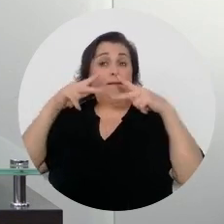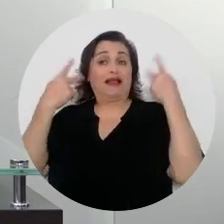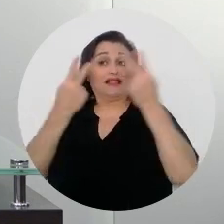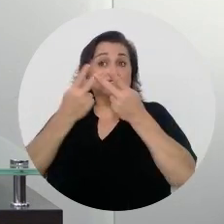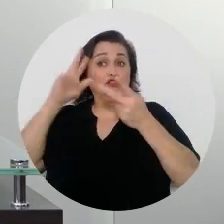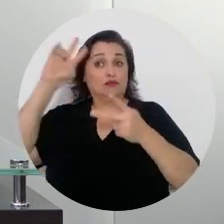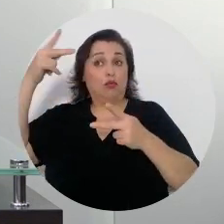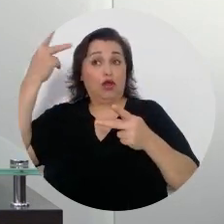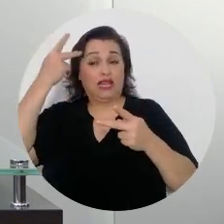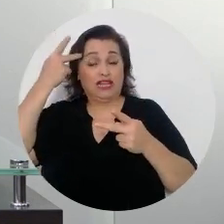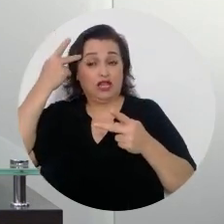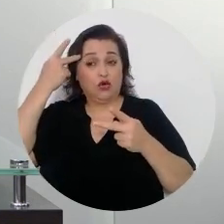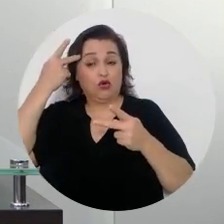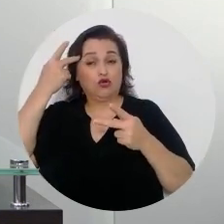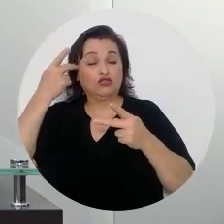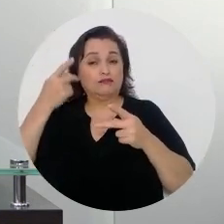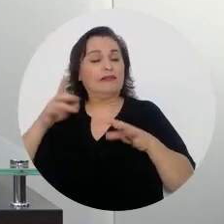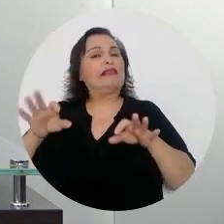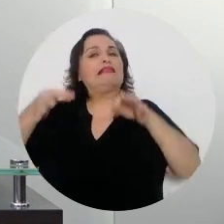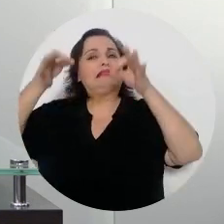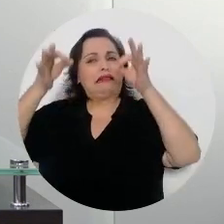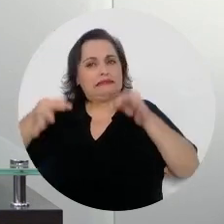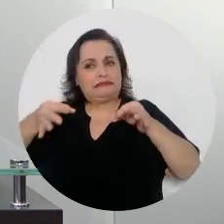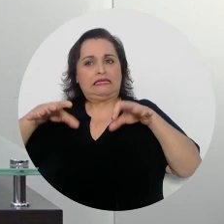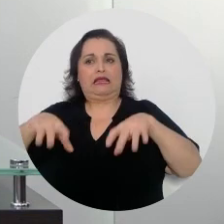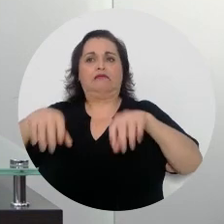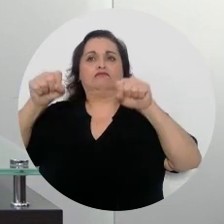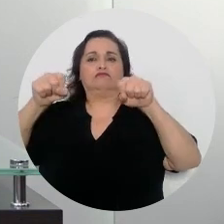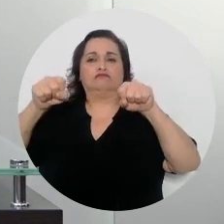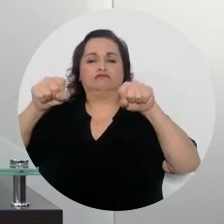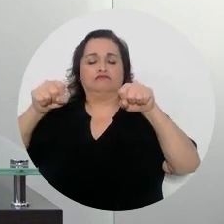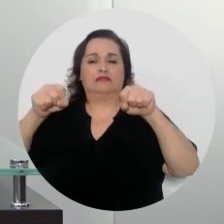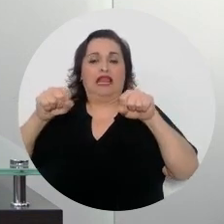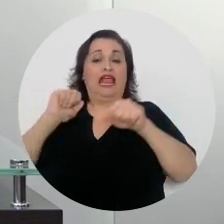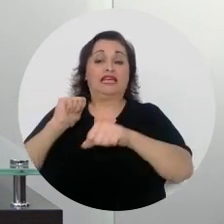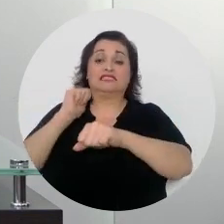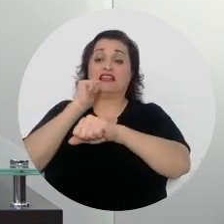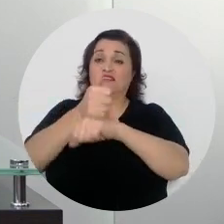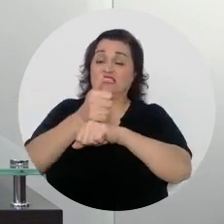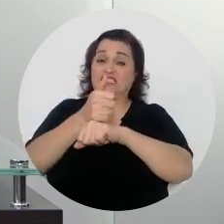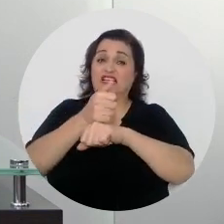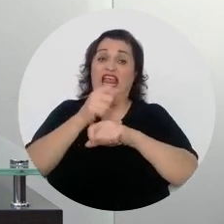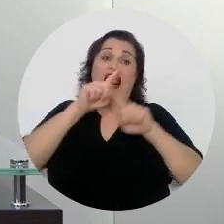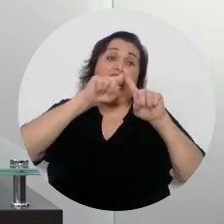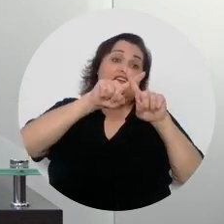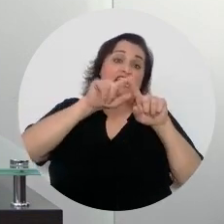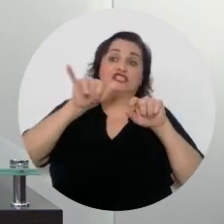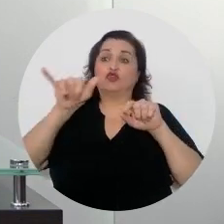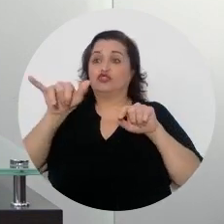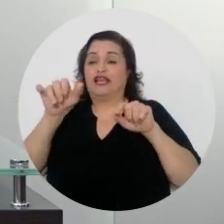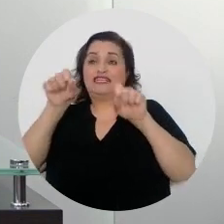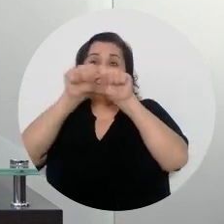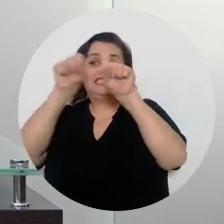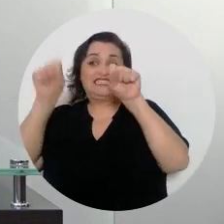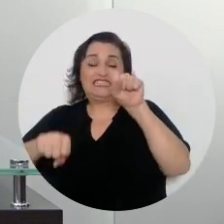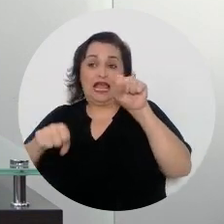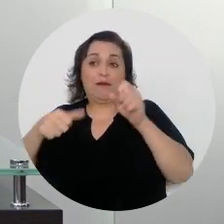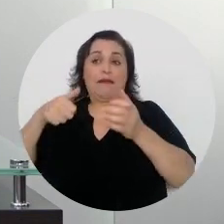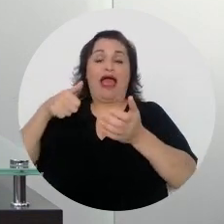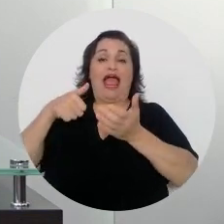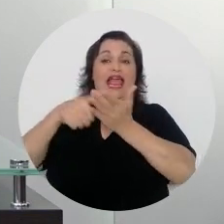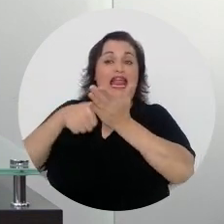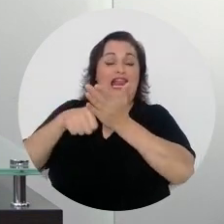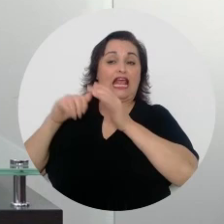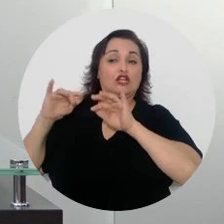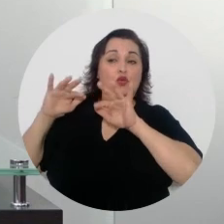esos partidos políticos toman esta decisión de establecer X o Y sistema electoral, pero esta